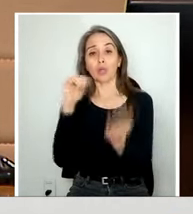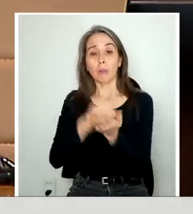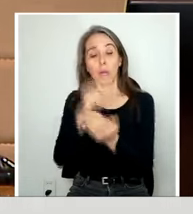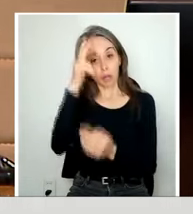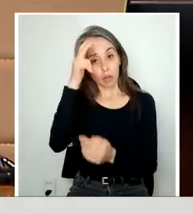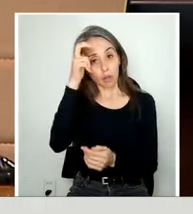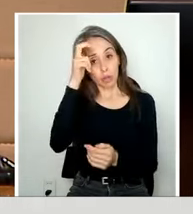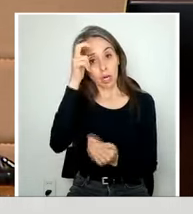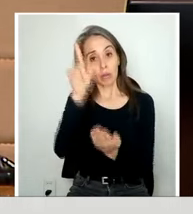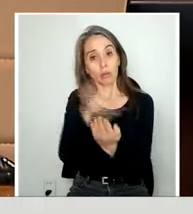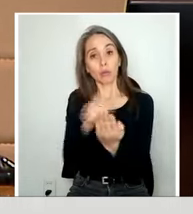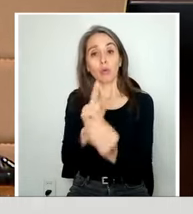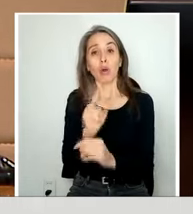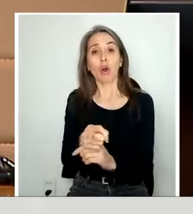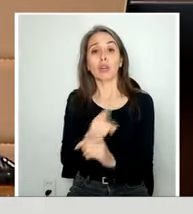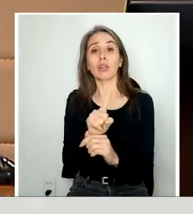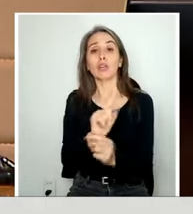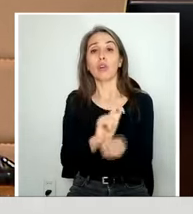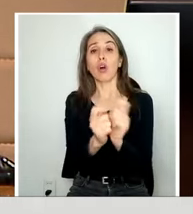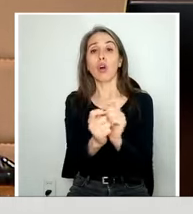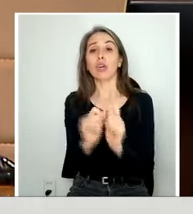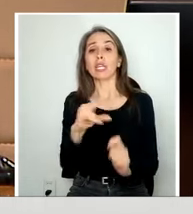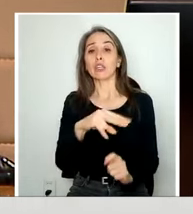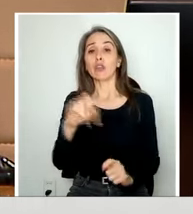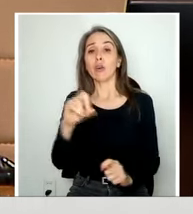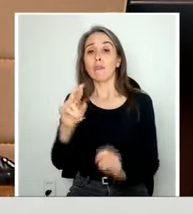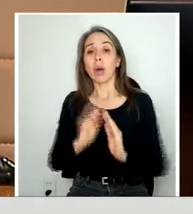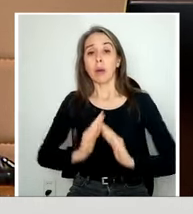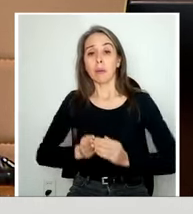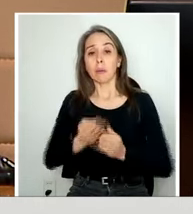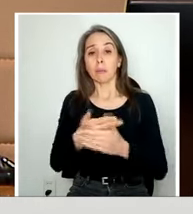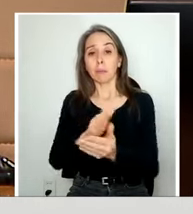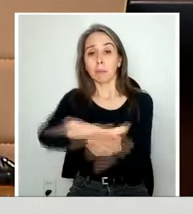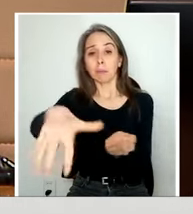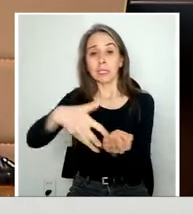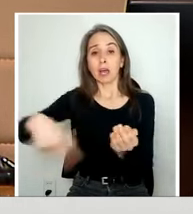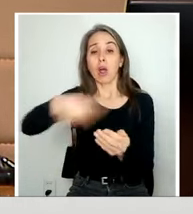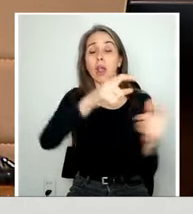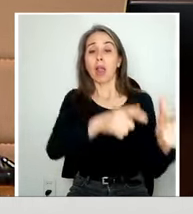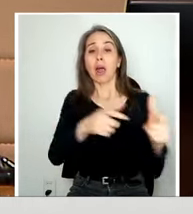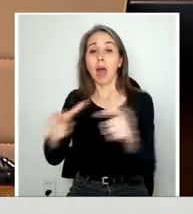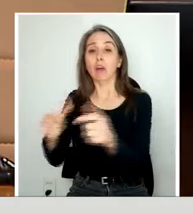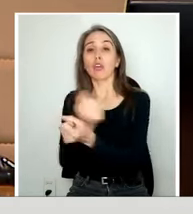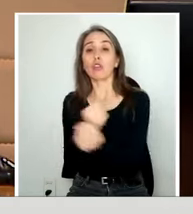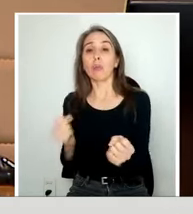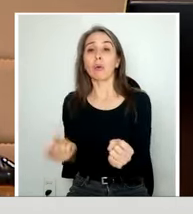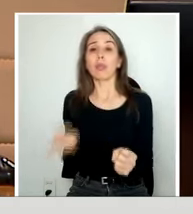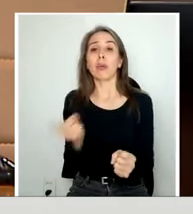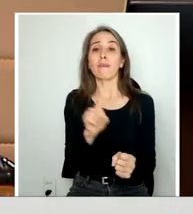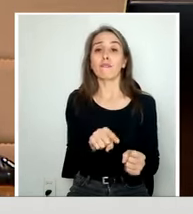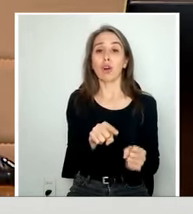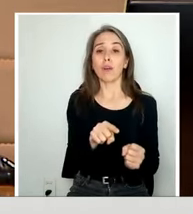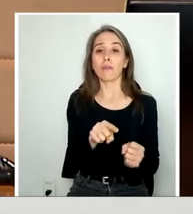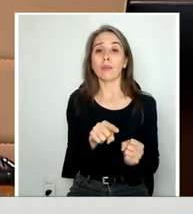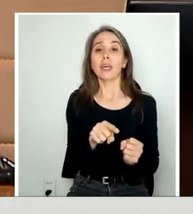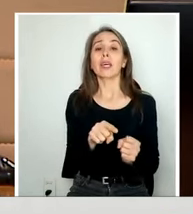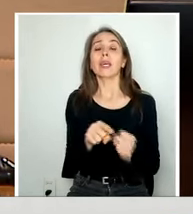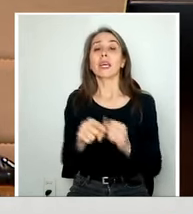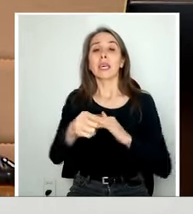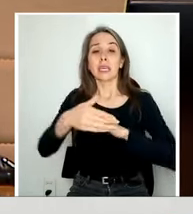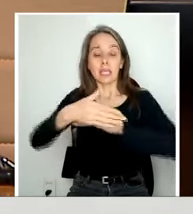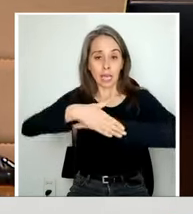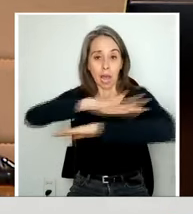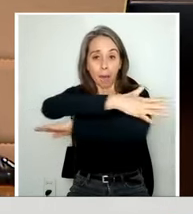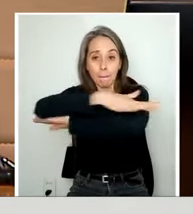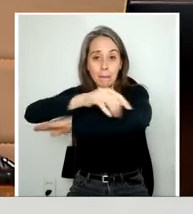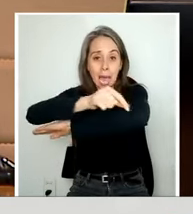la orden de no innovar que impedía Los pescadores de la región de los lagos volver a acceder a la zona contigua si bien es